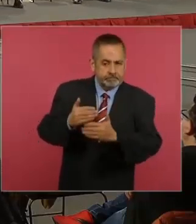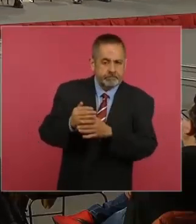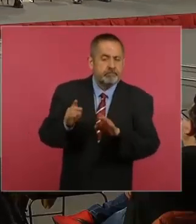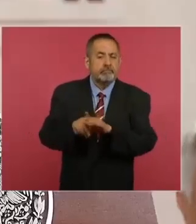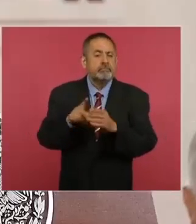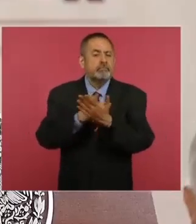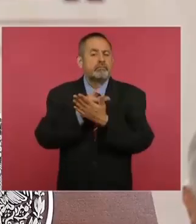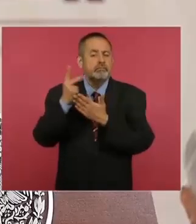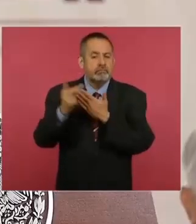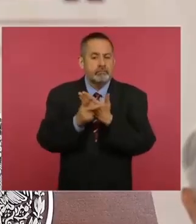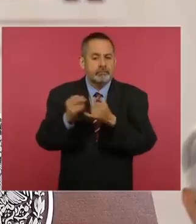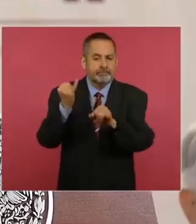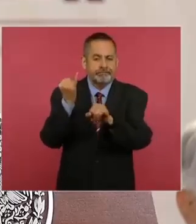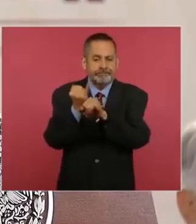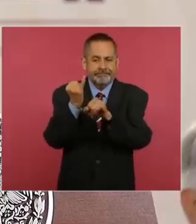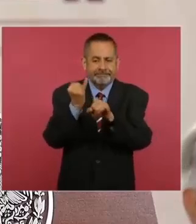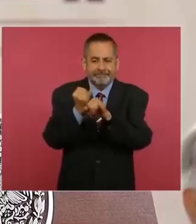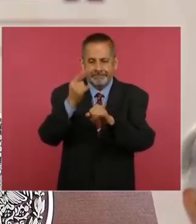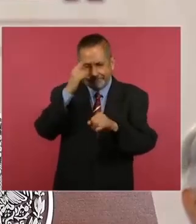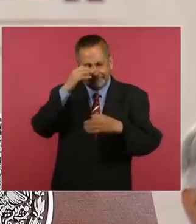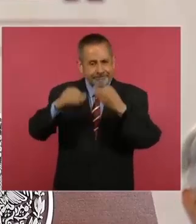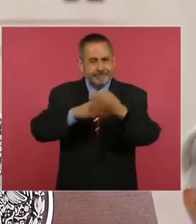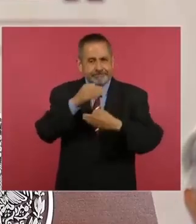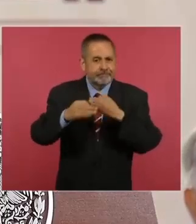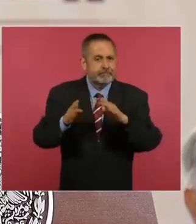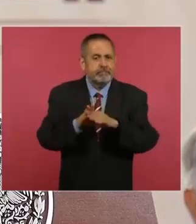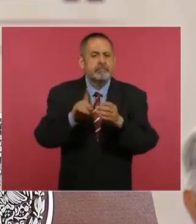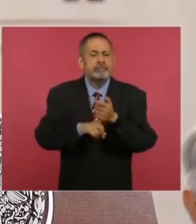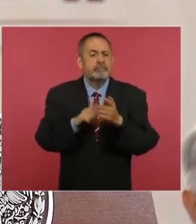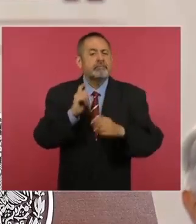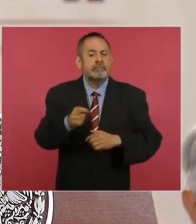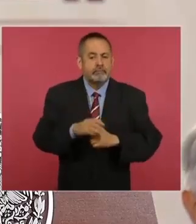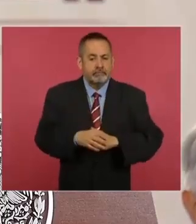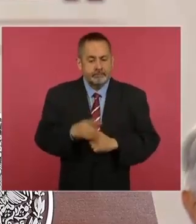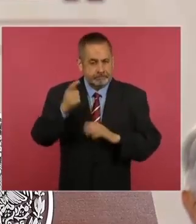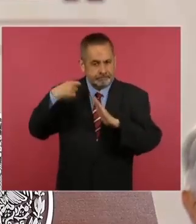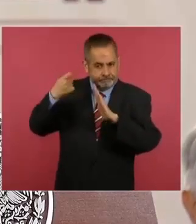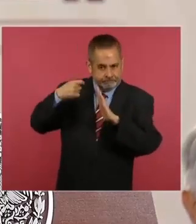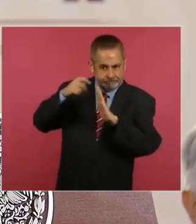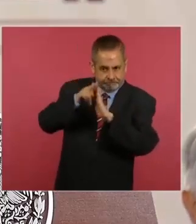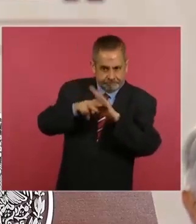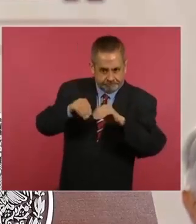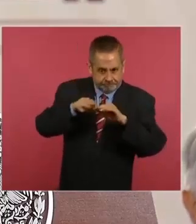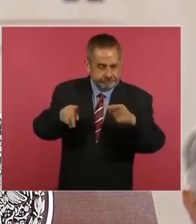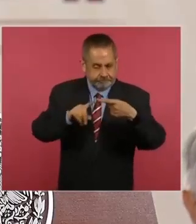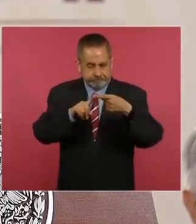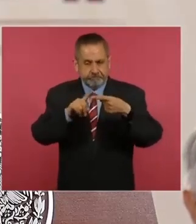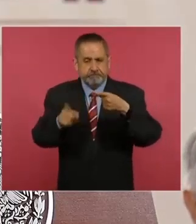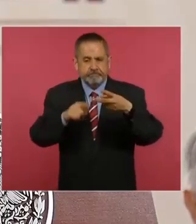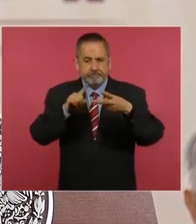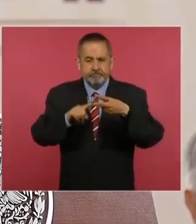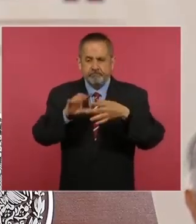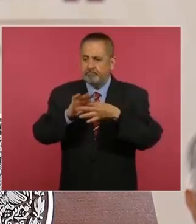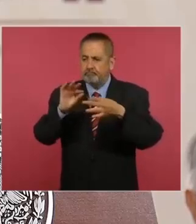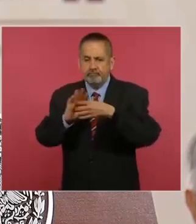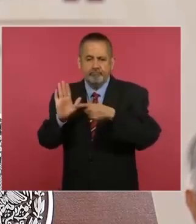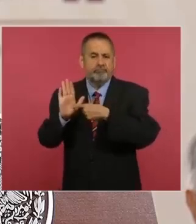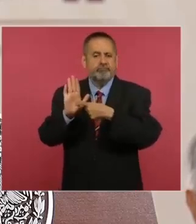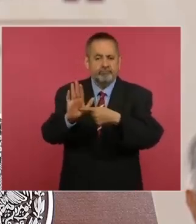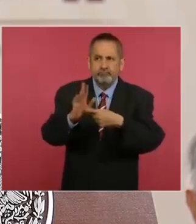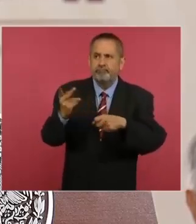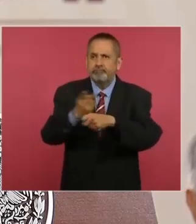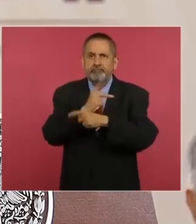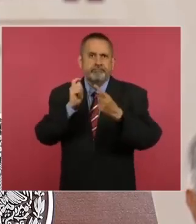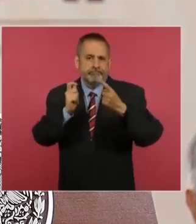del programa de Internet para Todos comprende primero un video, después una exposición de los